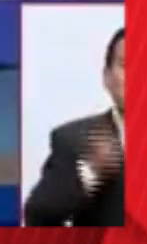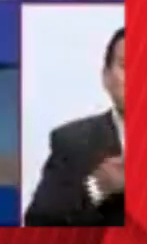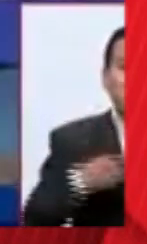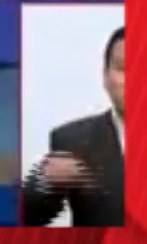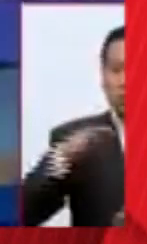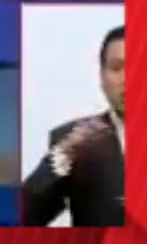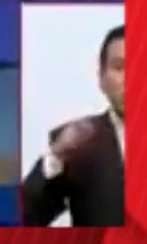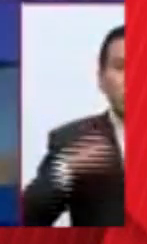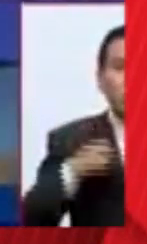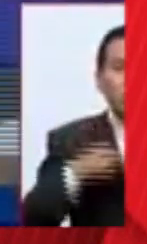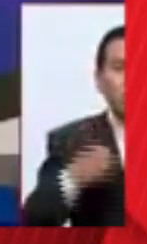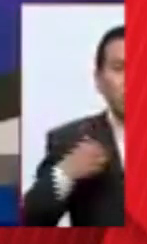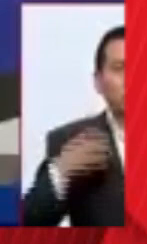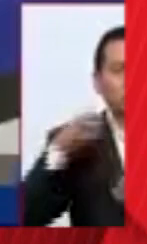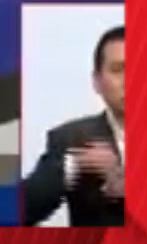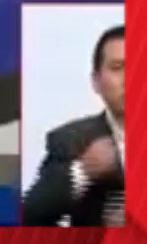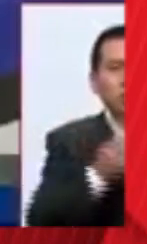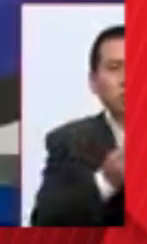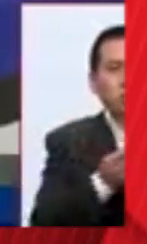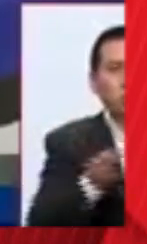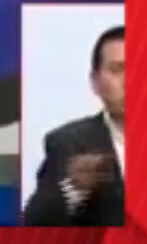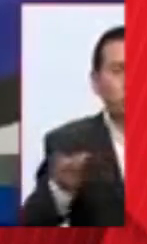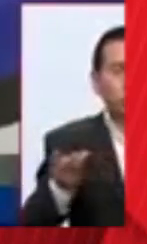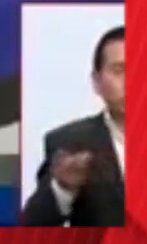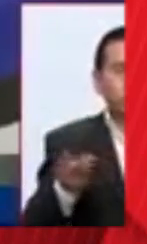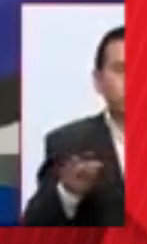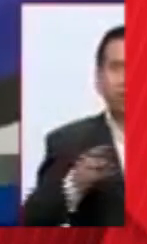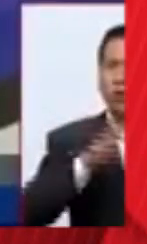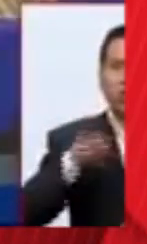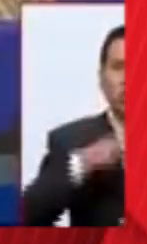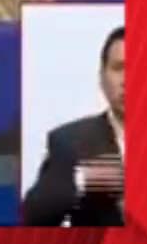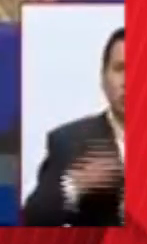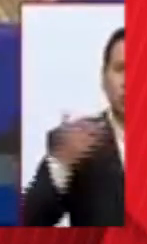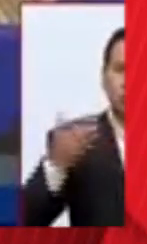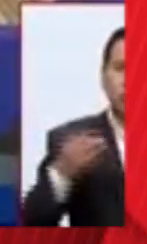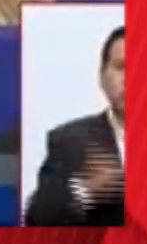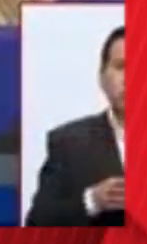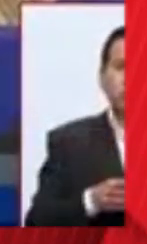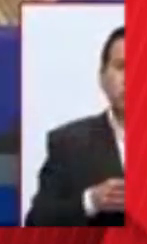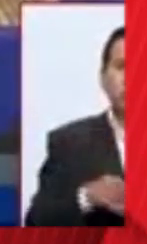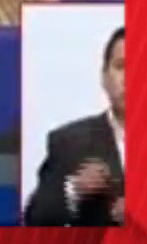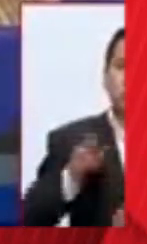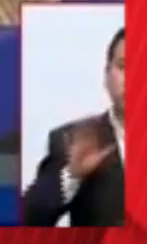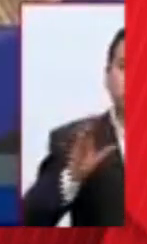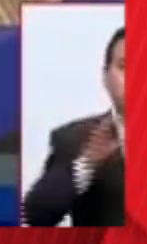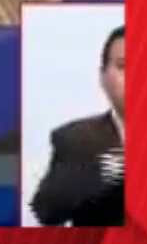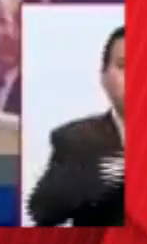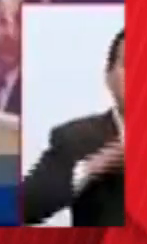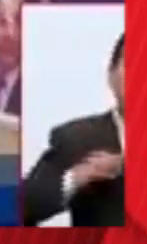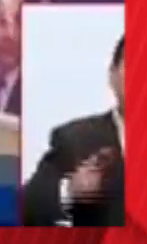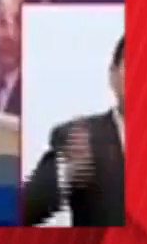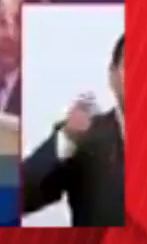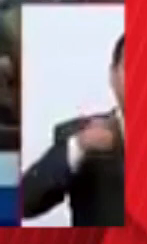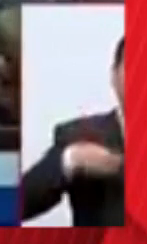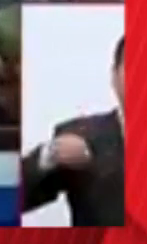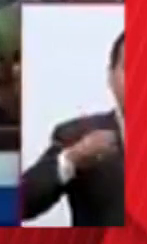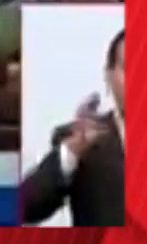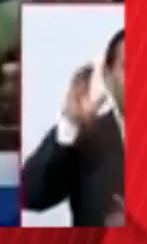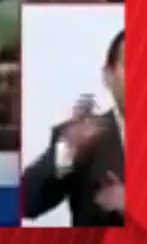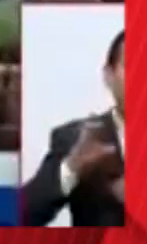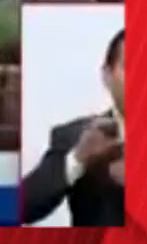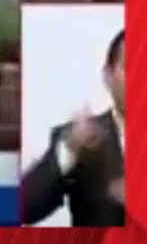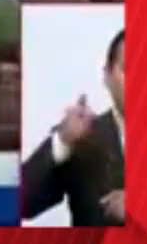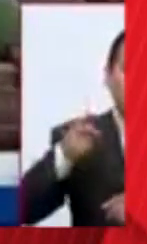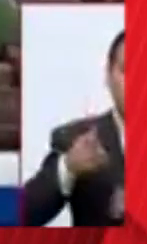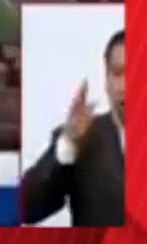problemas orgánicos. Es normal eso. Es tarea del Comité Ejecutivo de la Confederación ir